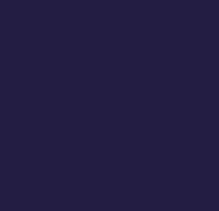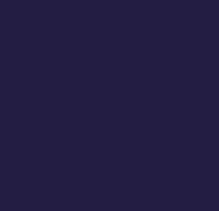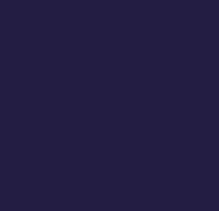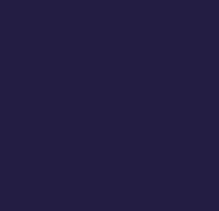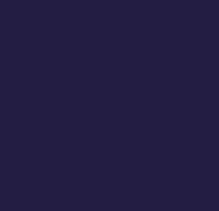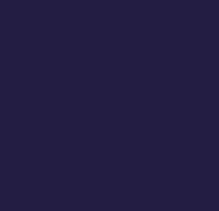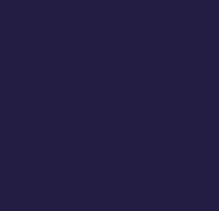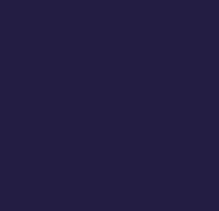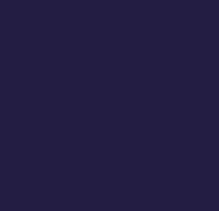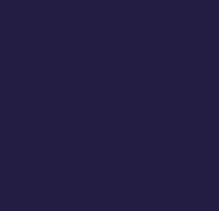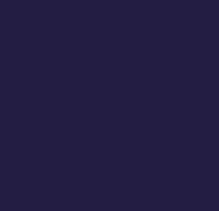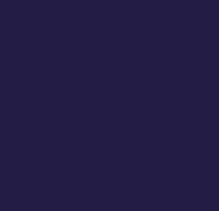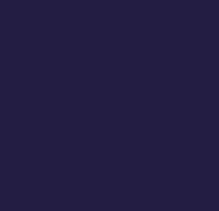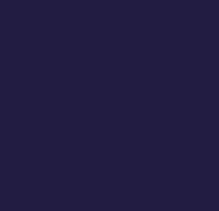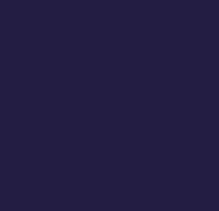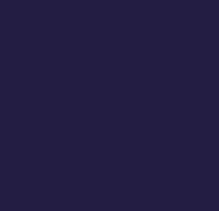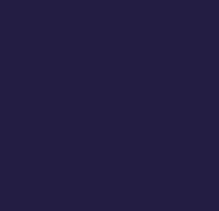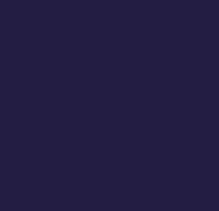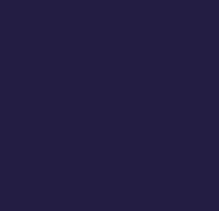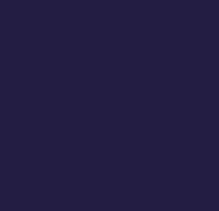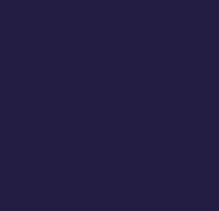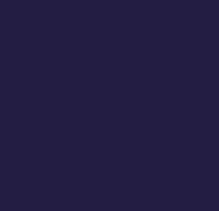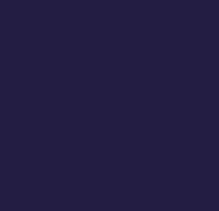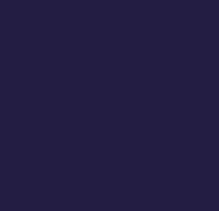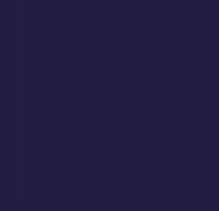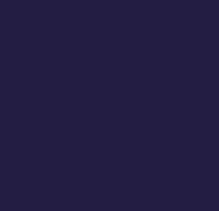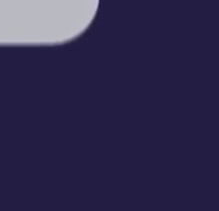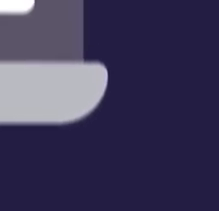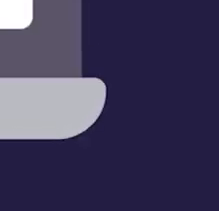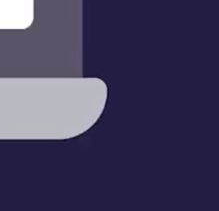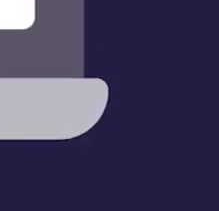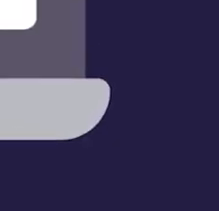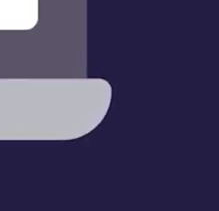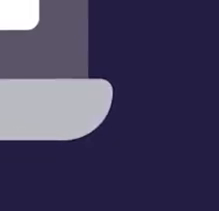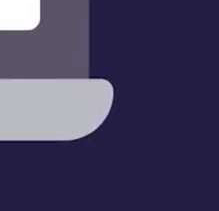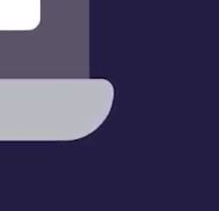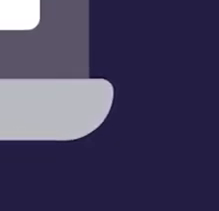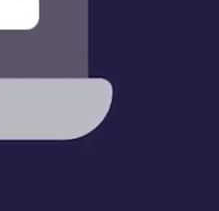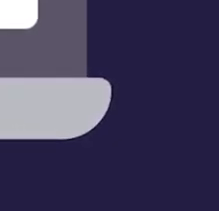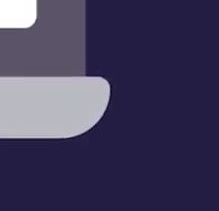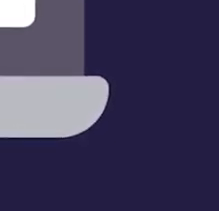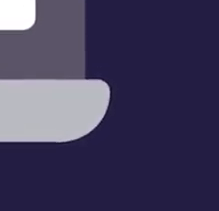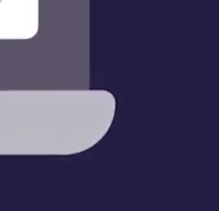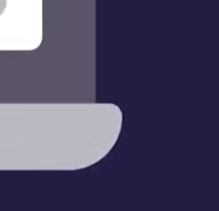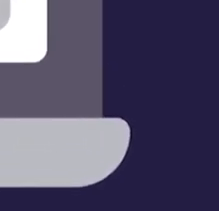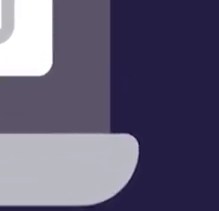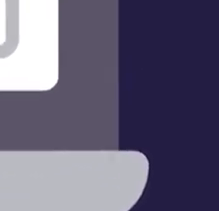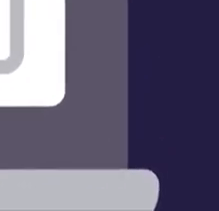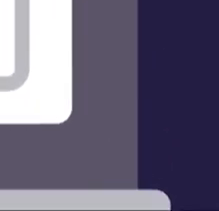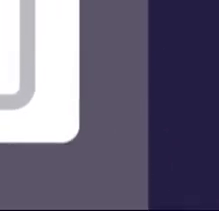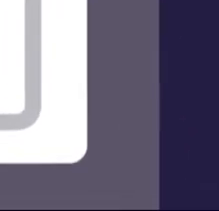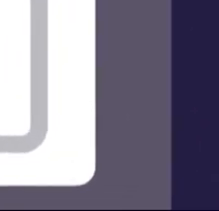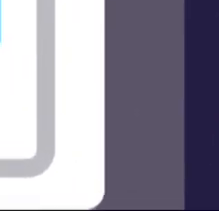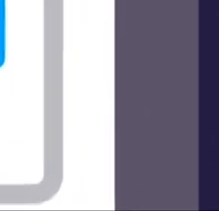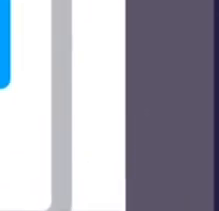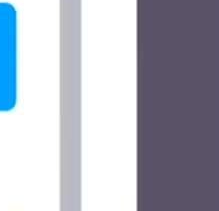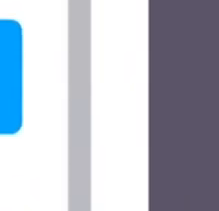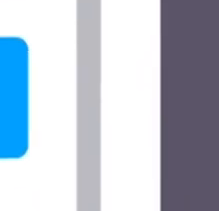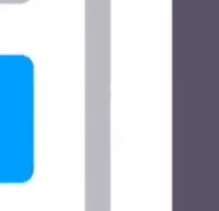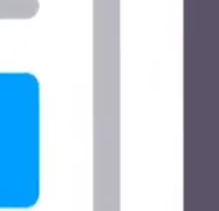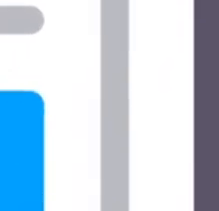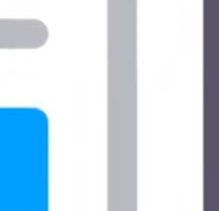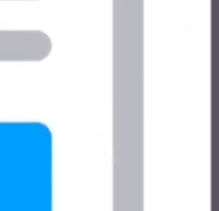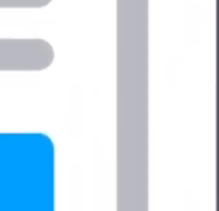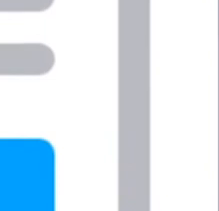En el la lengua escrita se emplean algunos recursos gráficos